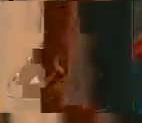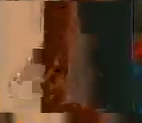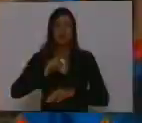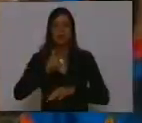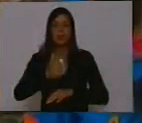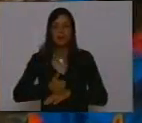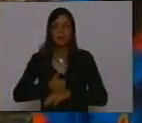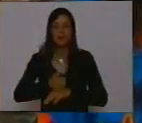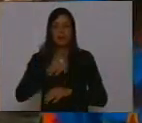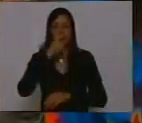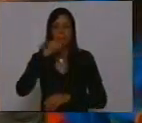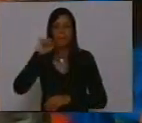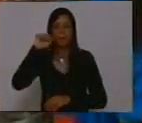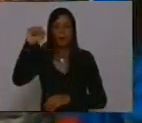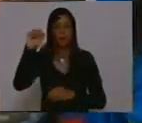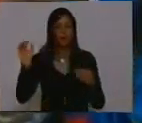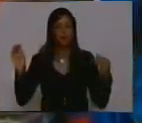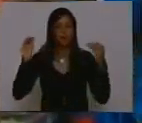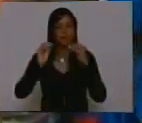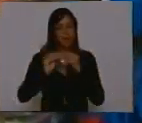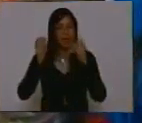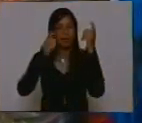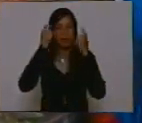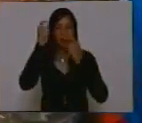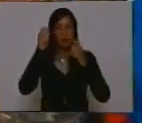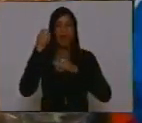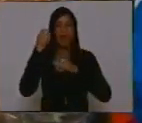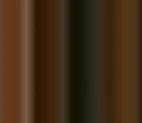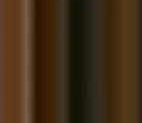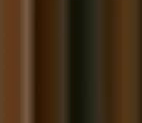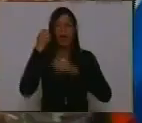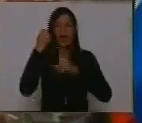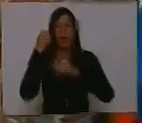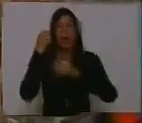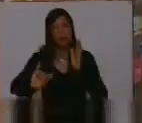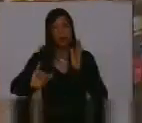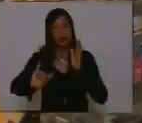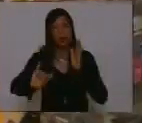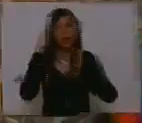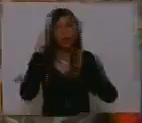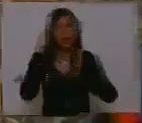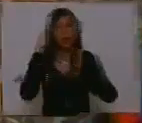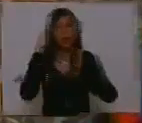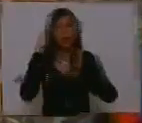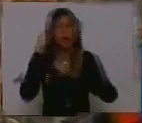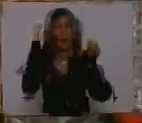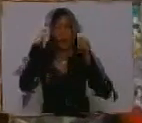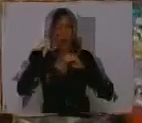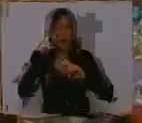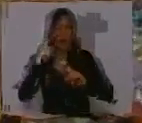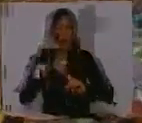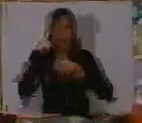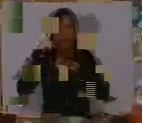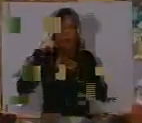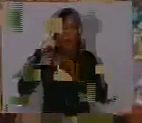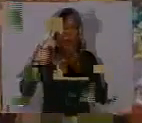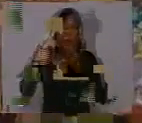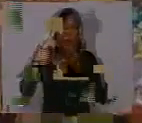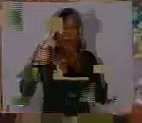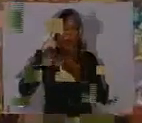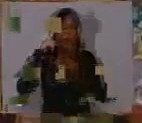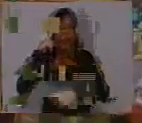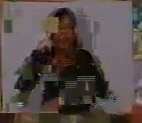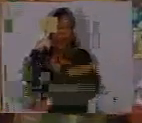República, Nicolás Maduro Moros, a una Asamblea Nacional Constituyente, a la batalla emprendida por